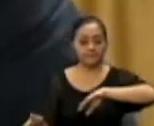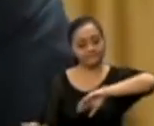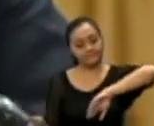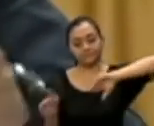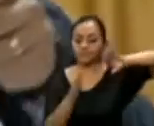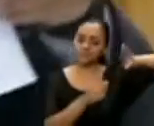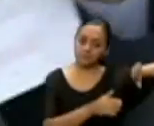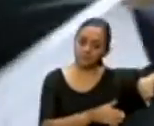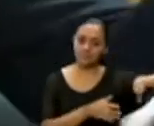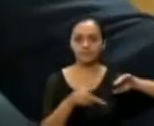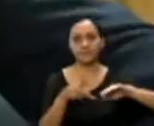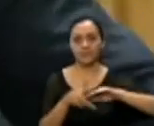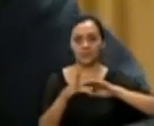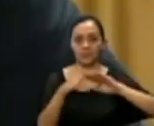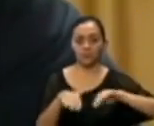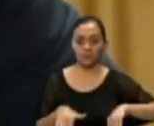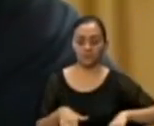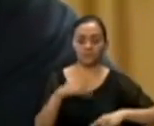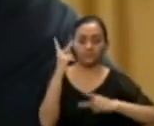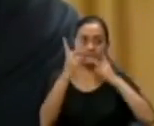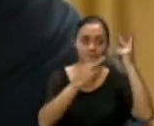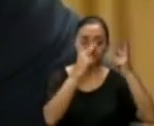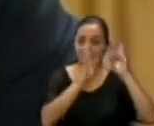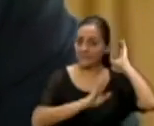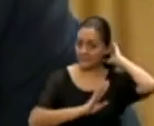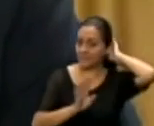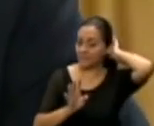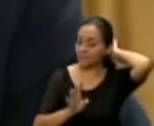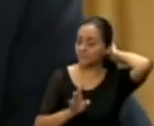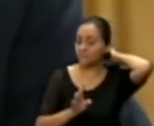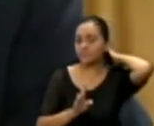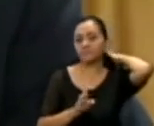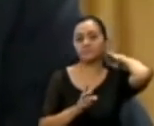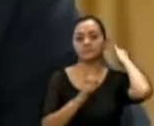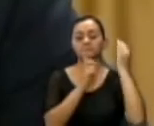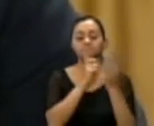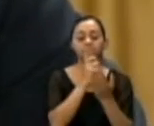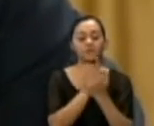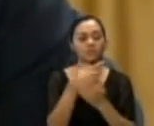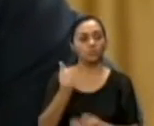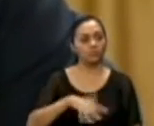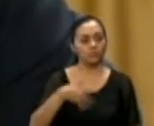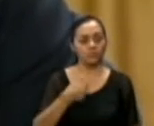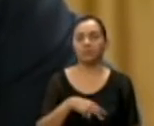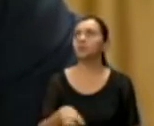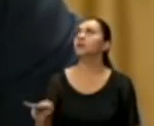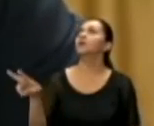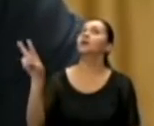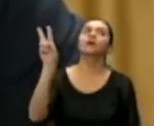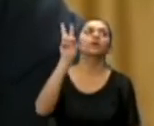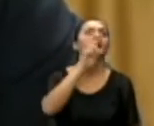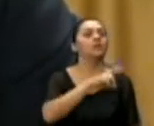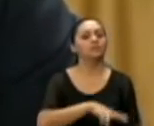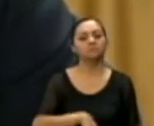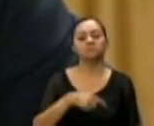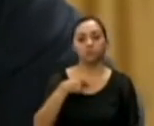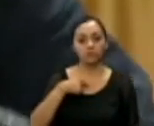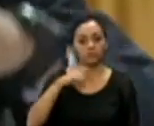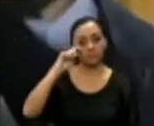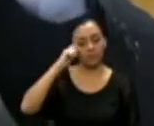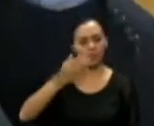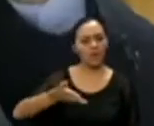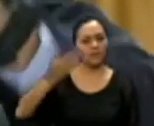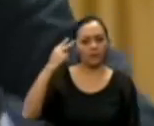inauguración y recorrido por estos invernaderos realmente espectaculares yo estuve en mi visita china el 2007